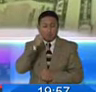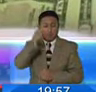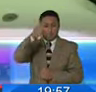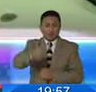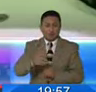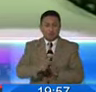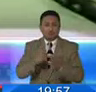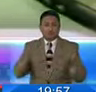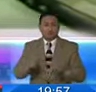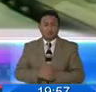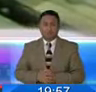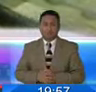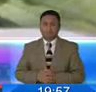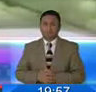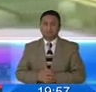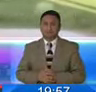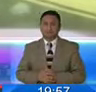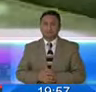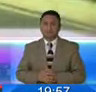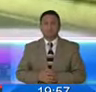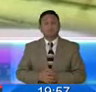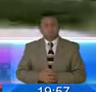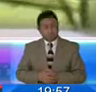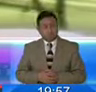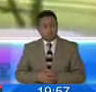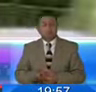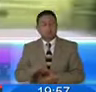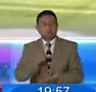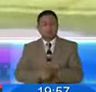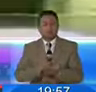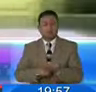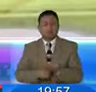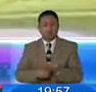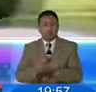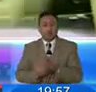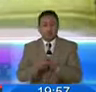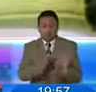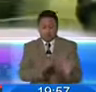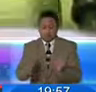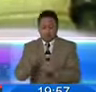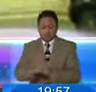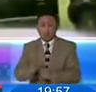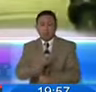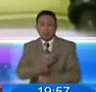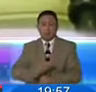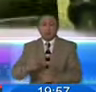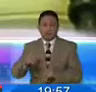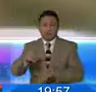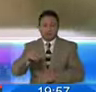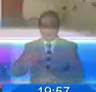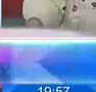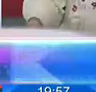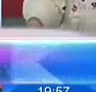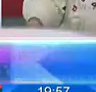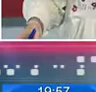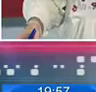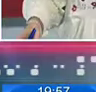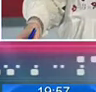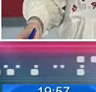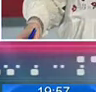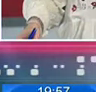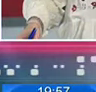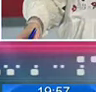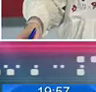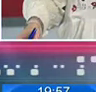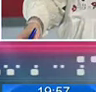del comercio de este día miércoles. Y que estará bajo el análisis de este nuevo periodo del presidente electo. Mientras que el subempleo en